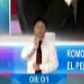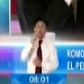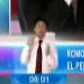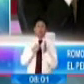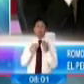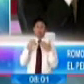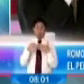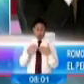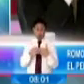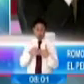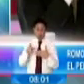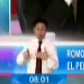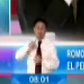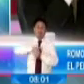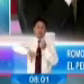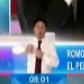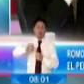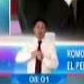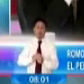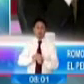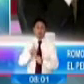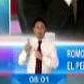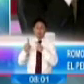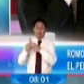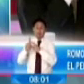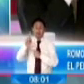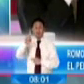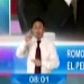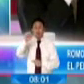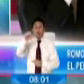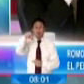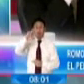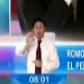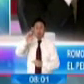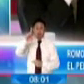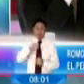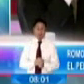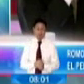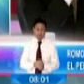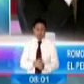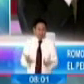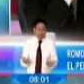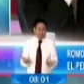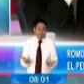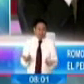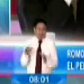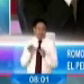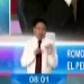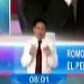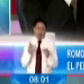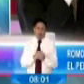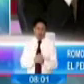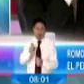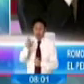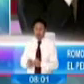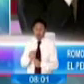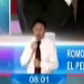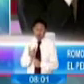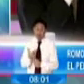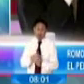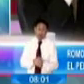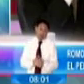tenía aproximadamente $40,000 en efectivo. No hay explicación posible, más allá de lo que diga una persona detenida en